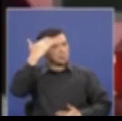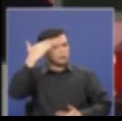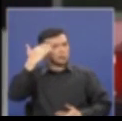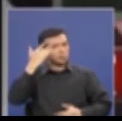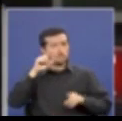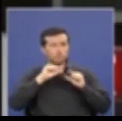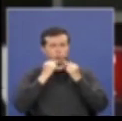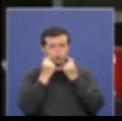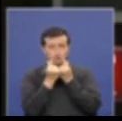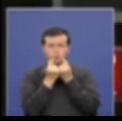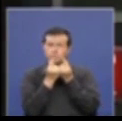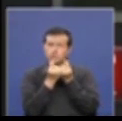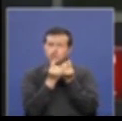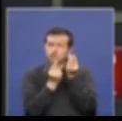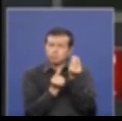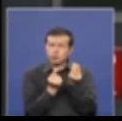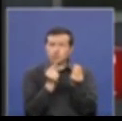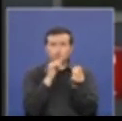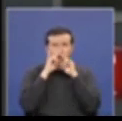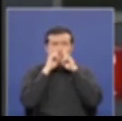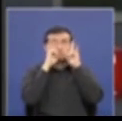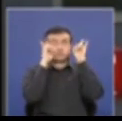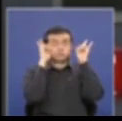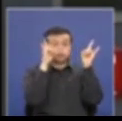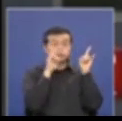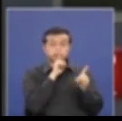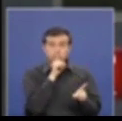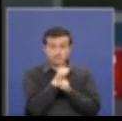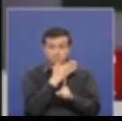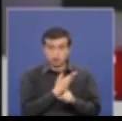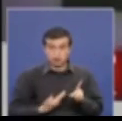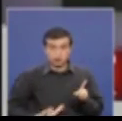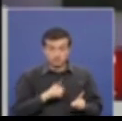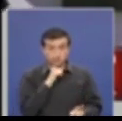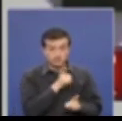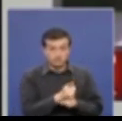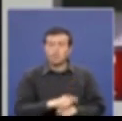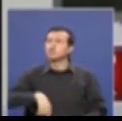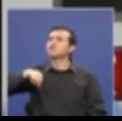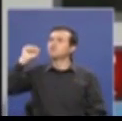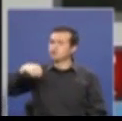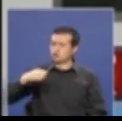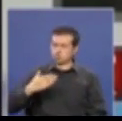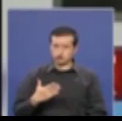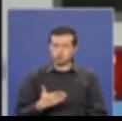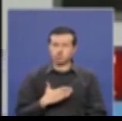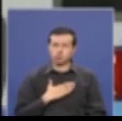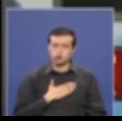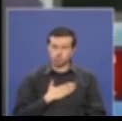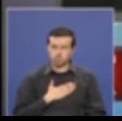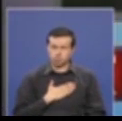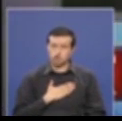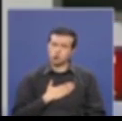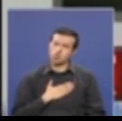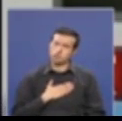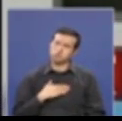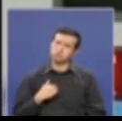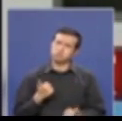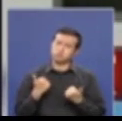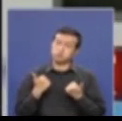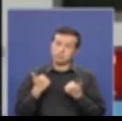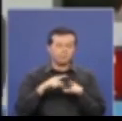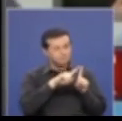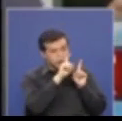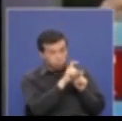dentro de ese mínimo porcentaje de gente rica a la que se refiere el presidente? Yo soy un hombre acomodado.